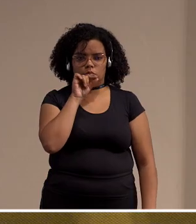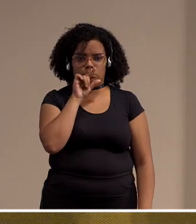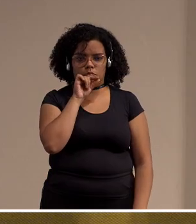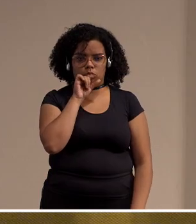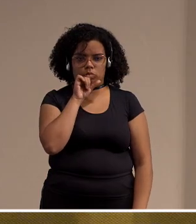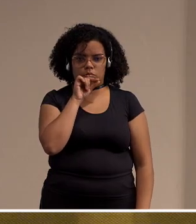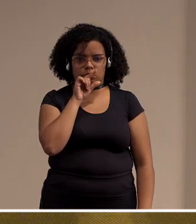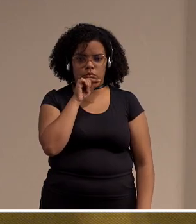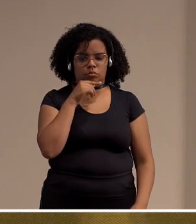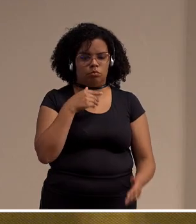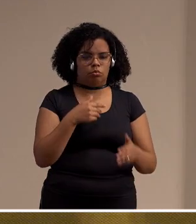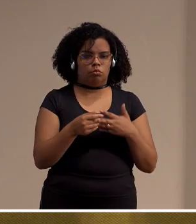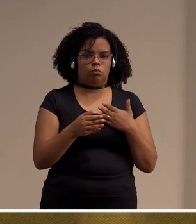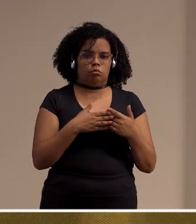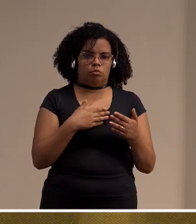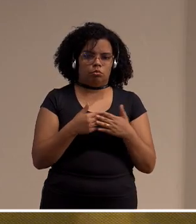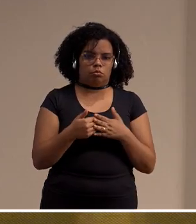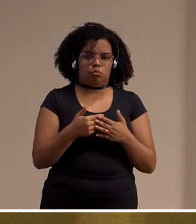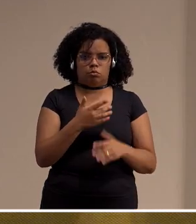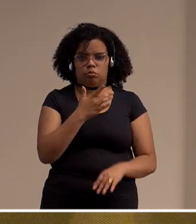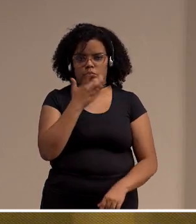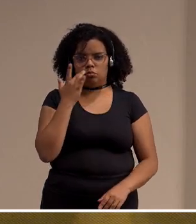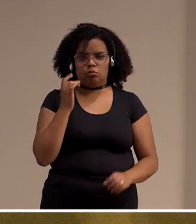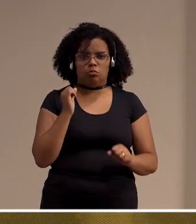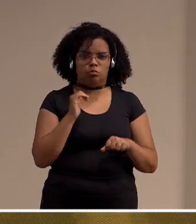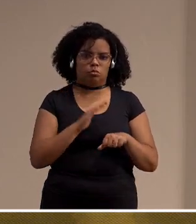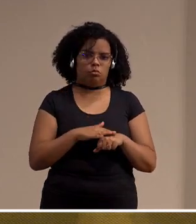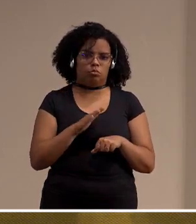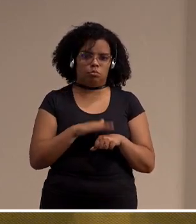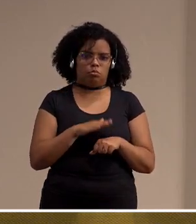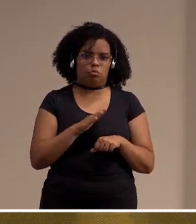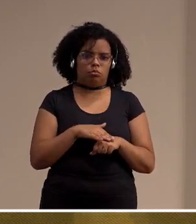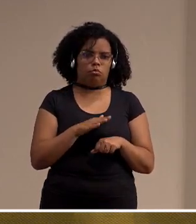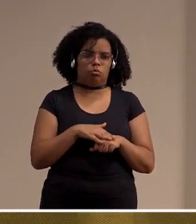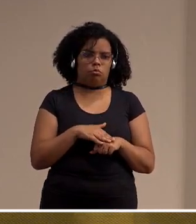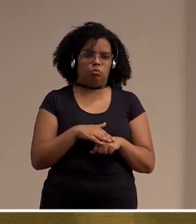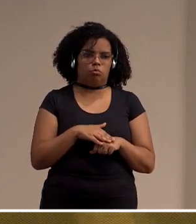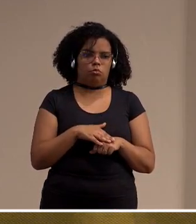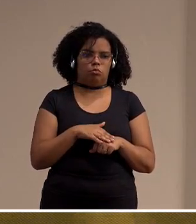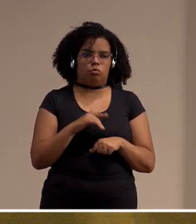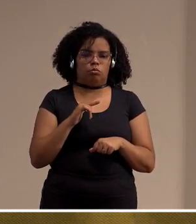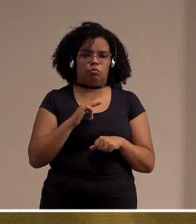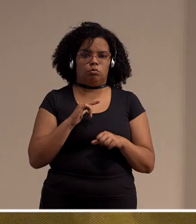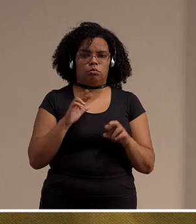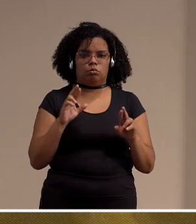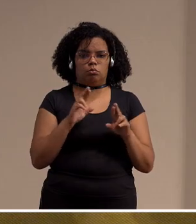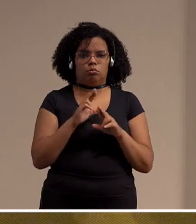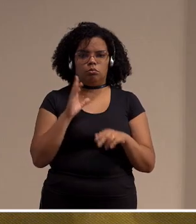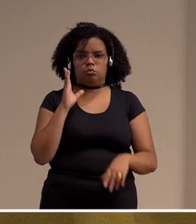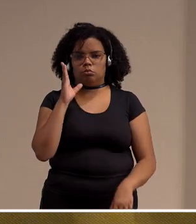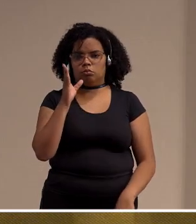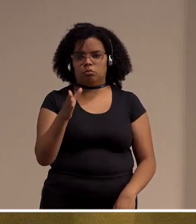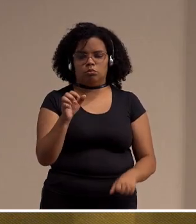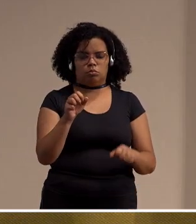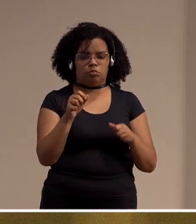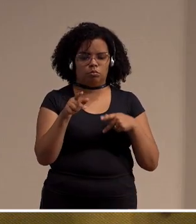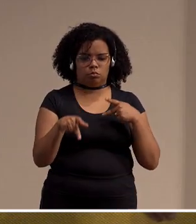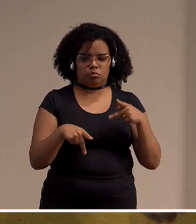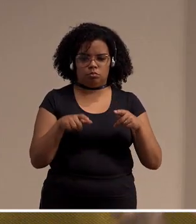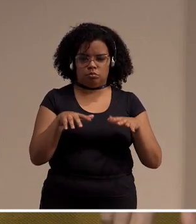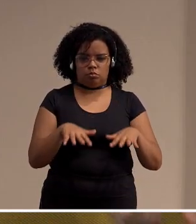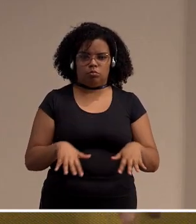hacer eso, como tiene esa relación directa con populación con Twitter, y también con que cualquier puede hacer esas